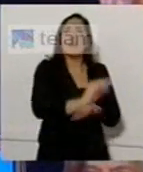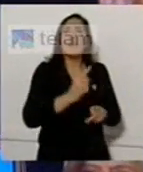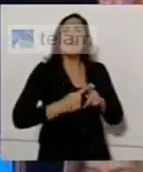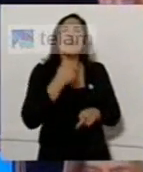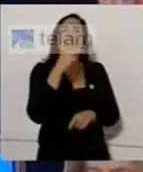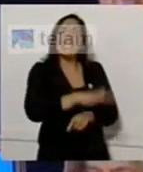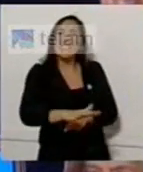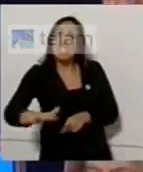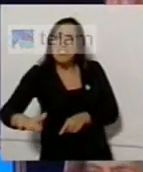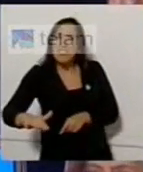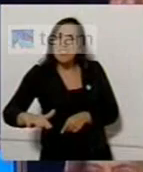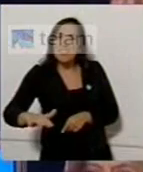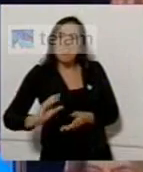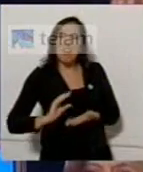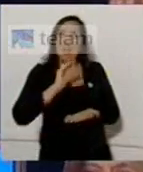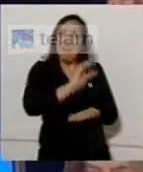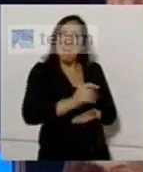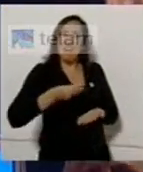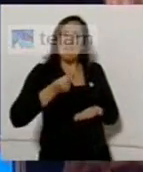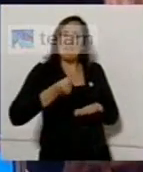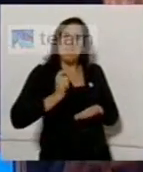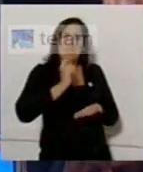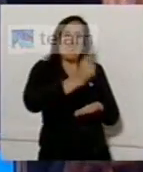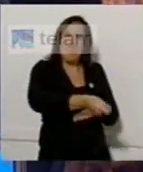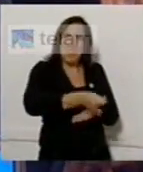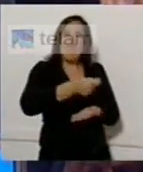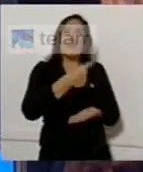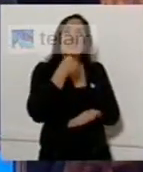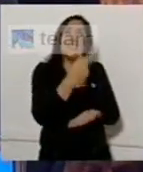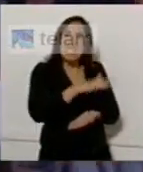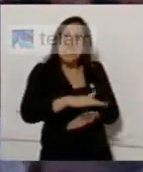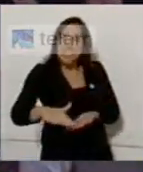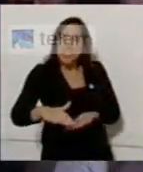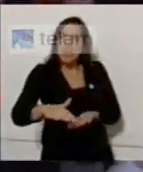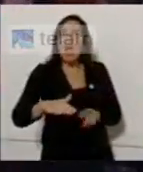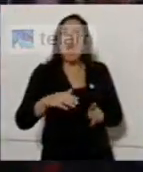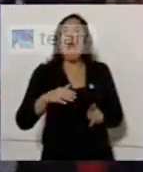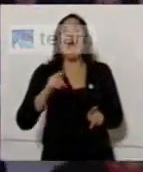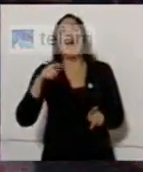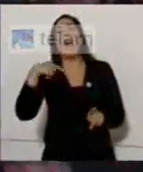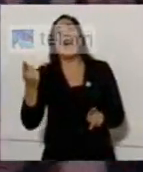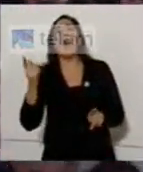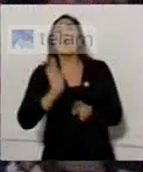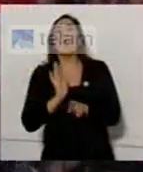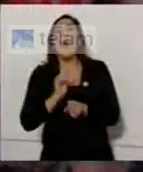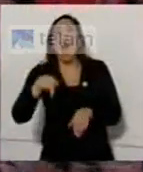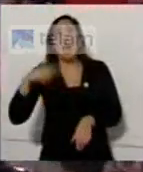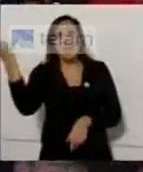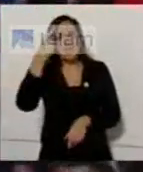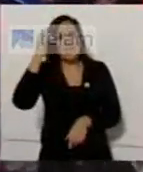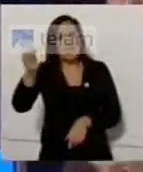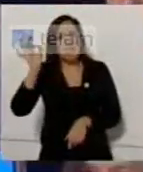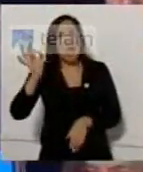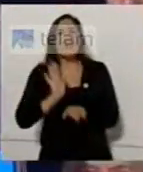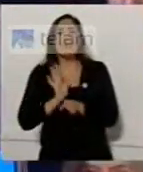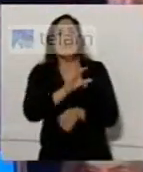no permite que cualquiera contrate a un hombre o a una mujer por dos pesos,